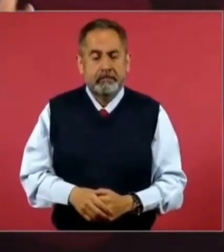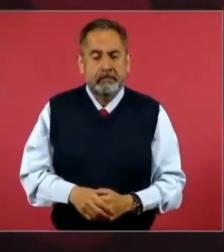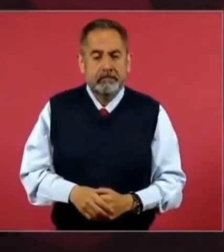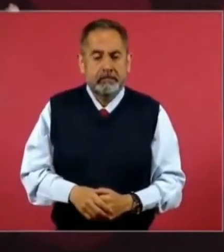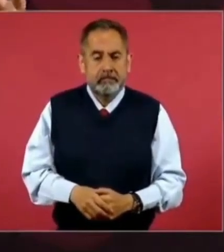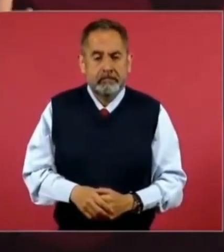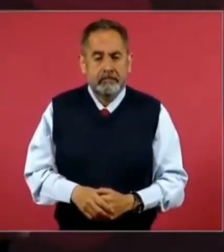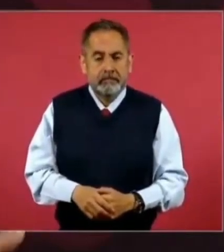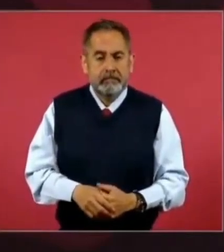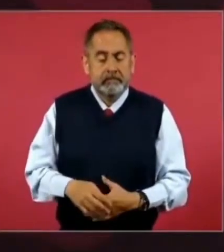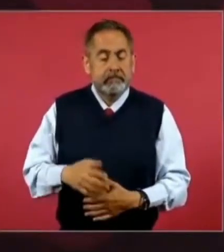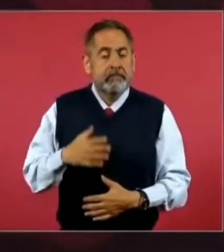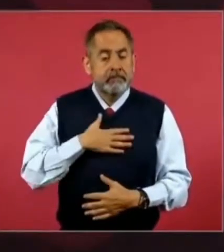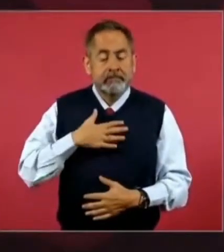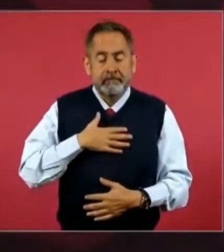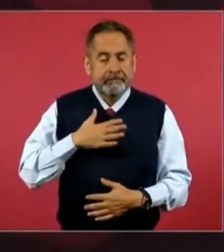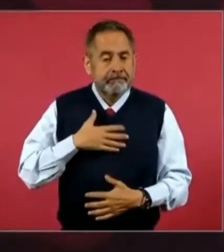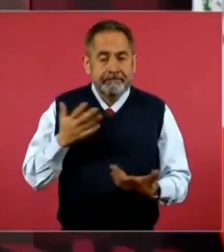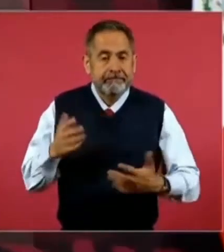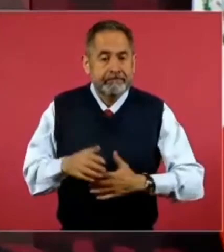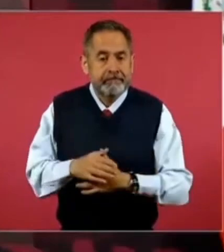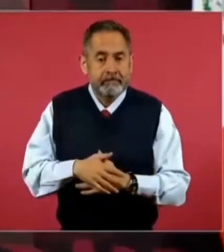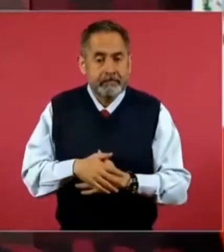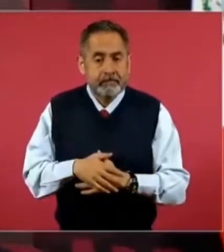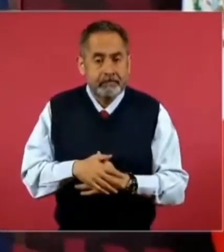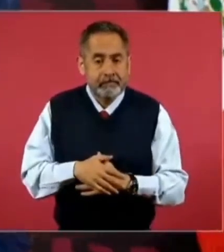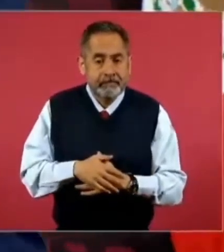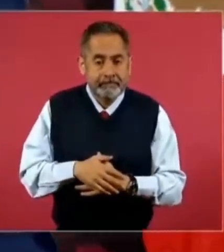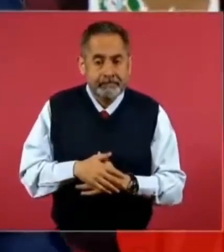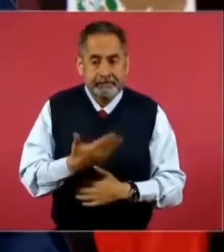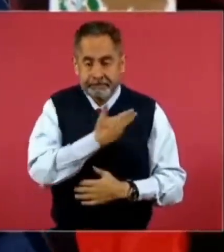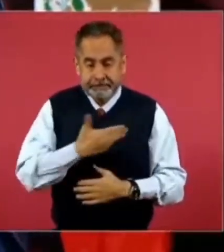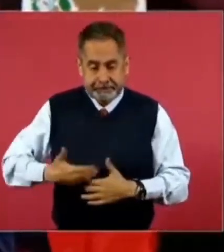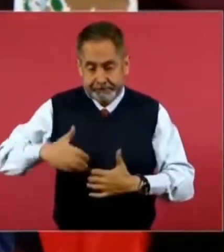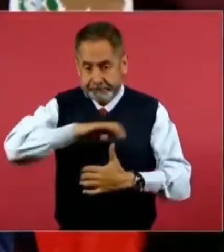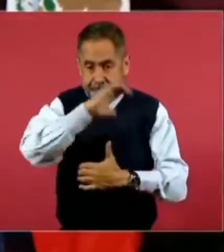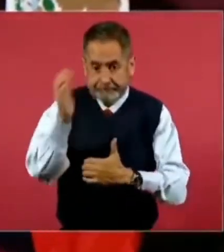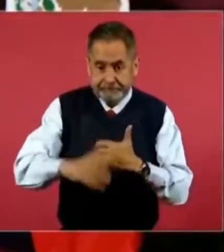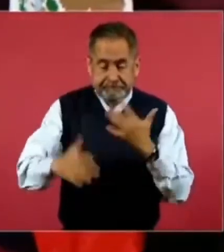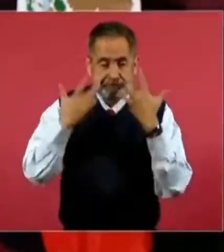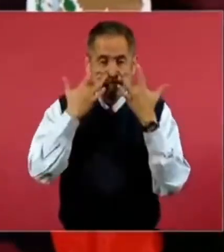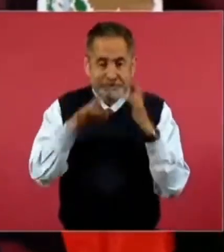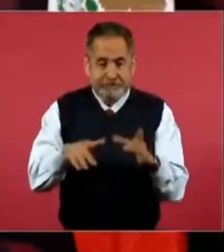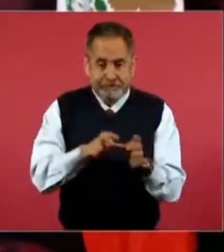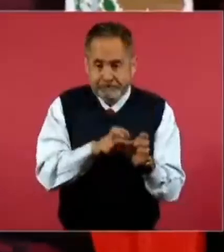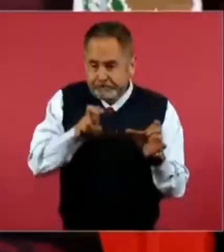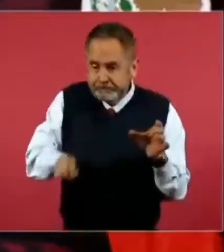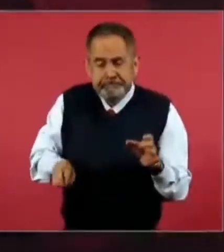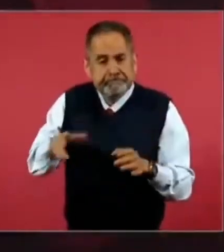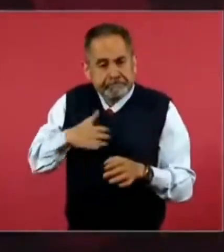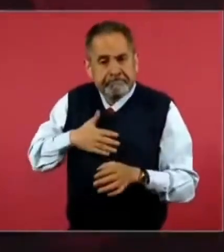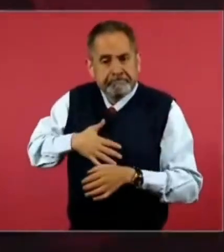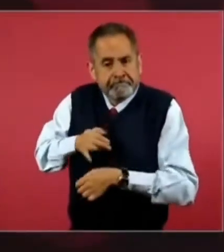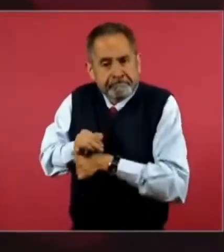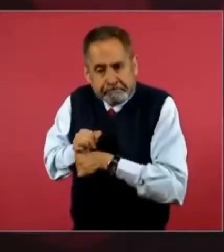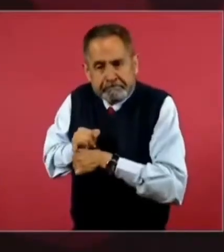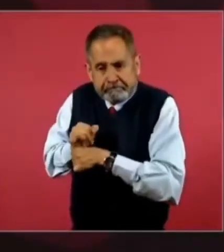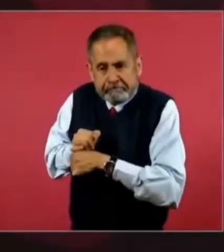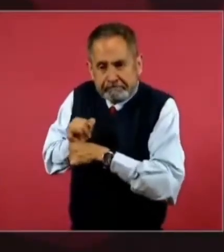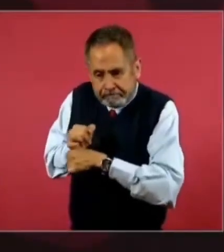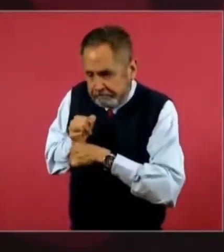Yo me voy a dedicar a escribir y la investigación que voy a hacer